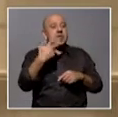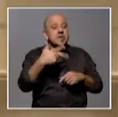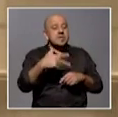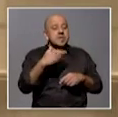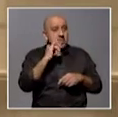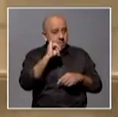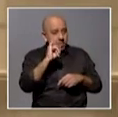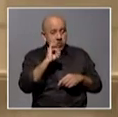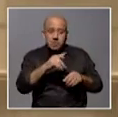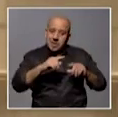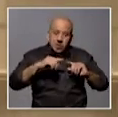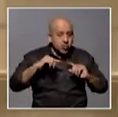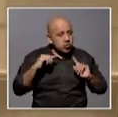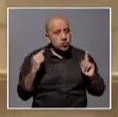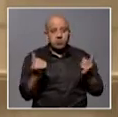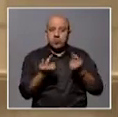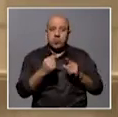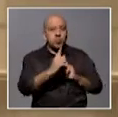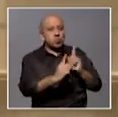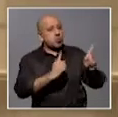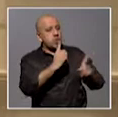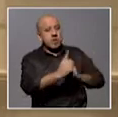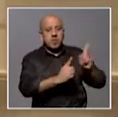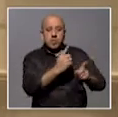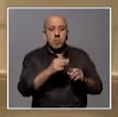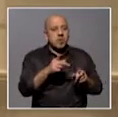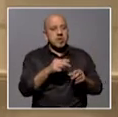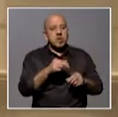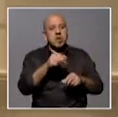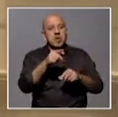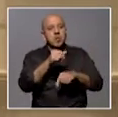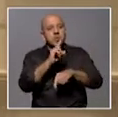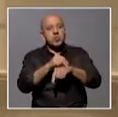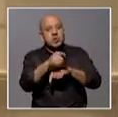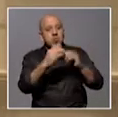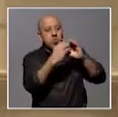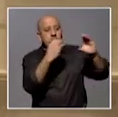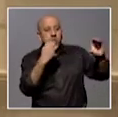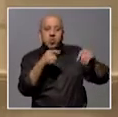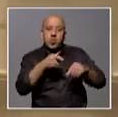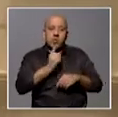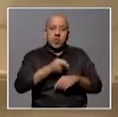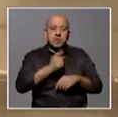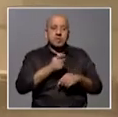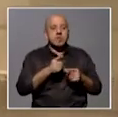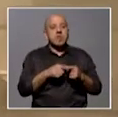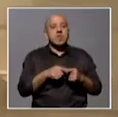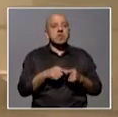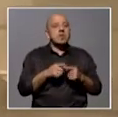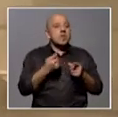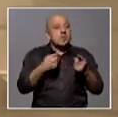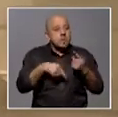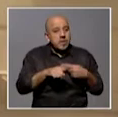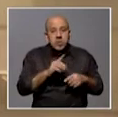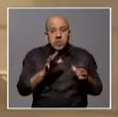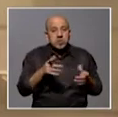mayo para los usuarios del transporte, por lo cual ya por resolución de la propia Intendencia eso es obligatorio. Ahora, no había un